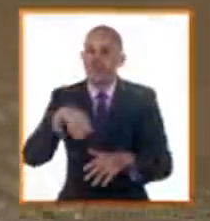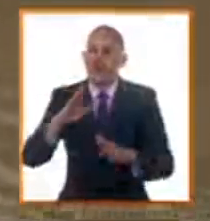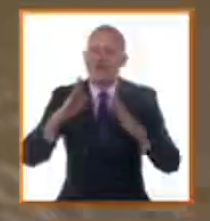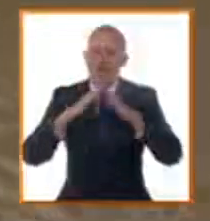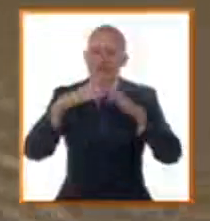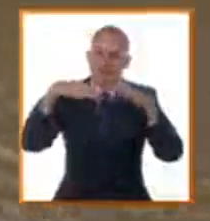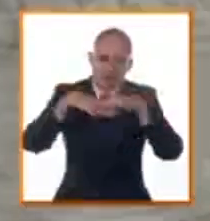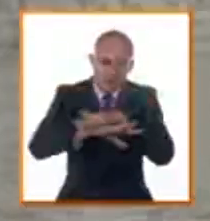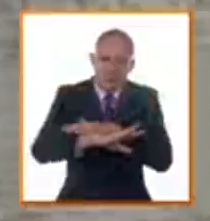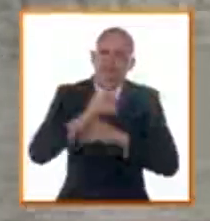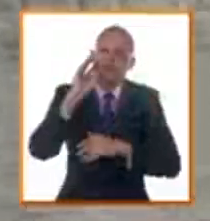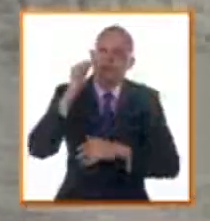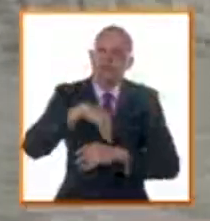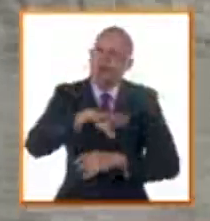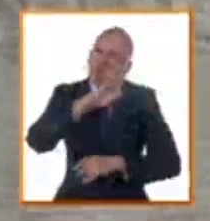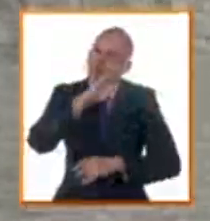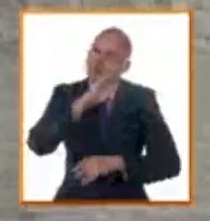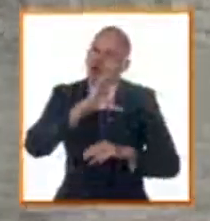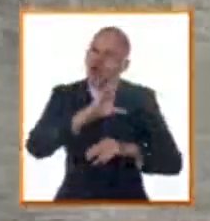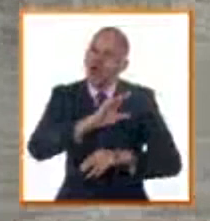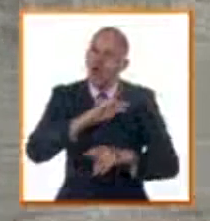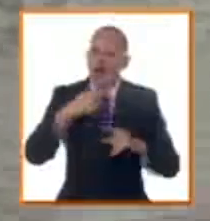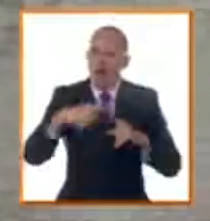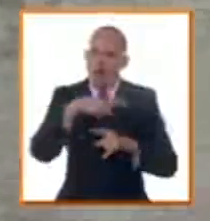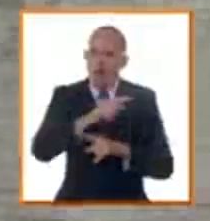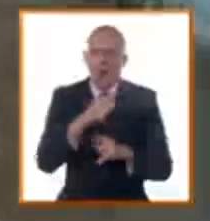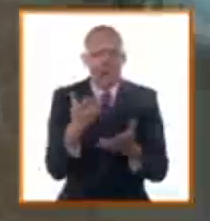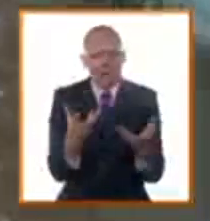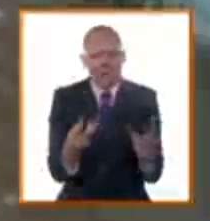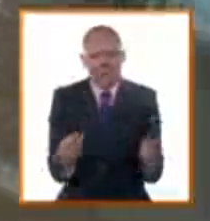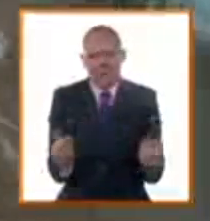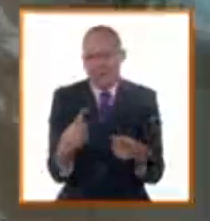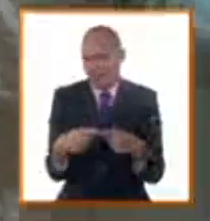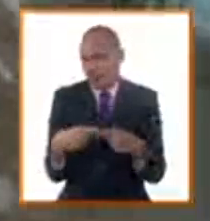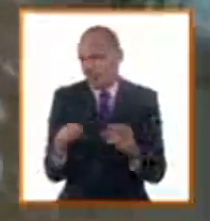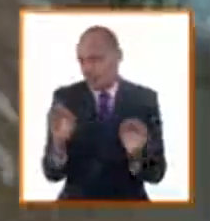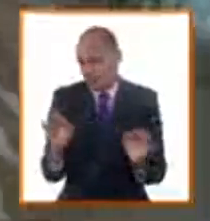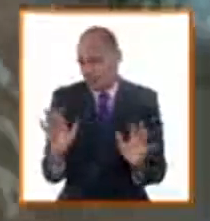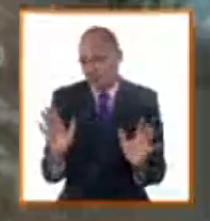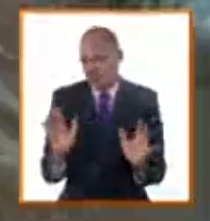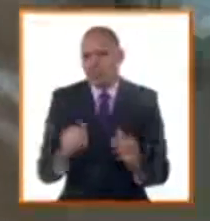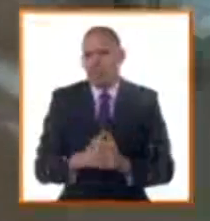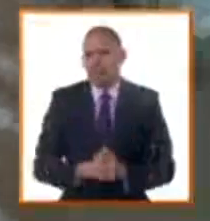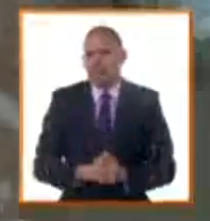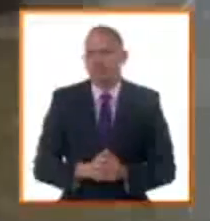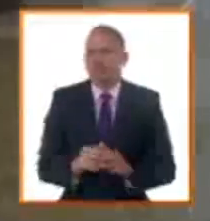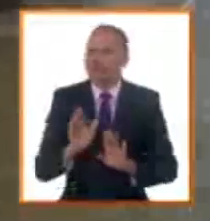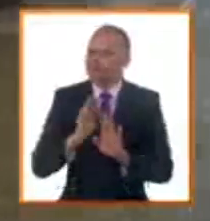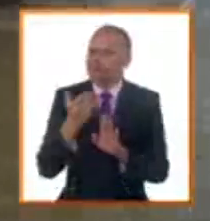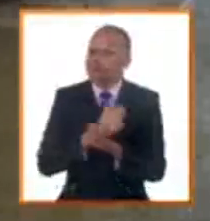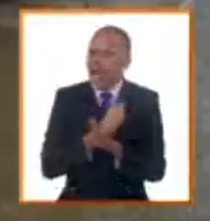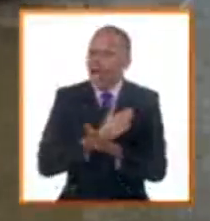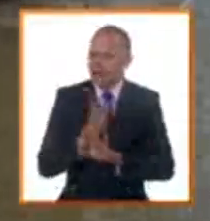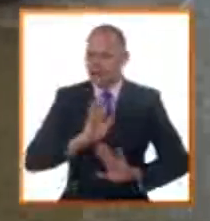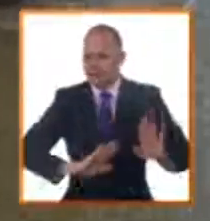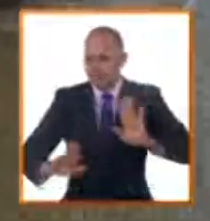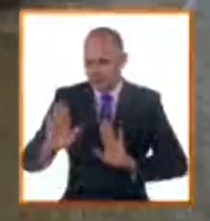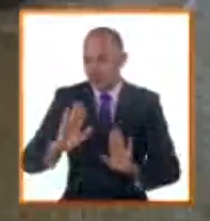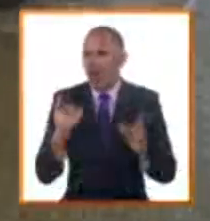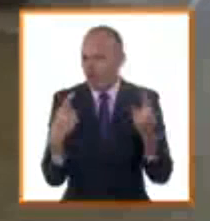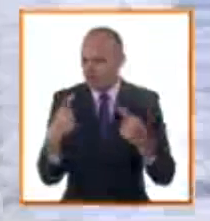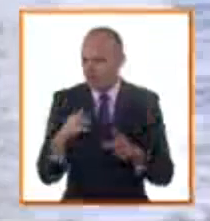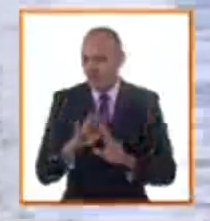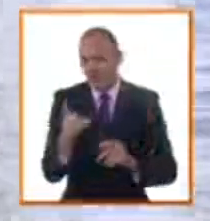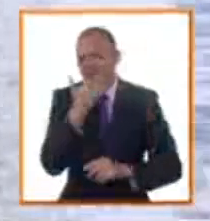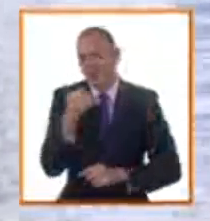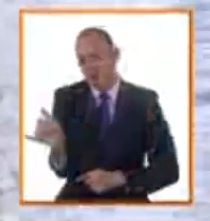tomando medidas que están previstas en los planes de reducción de desastres, siempre hubo su afectación en ese sentido. De igual